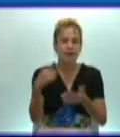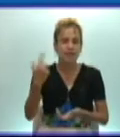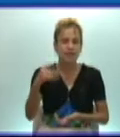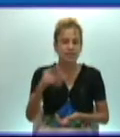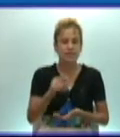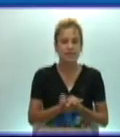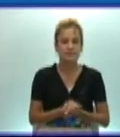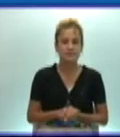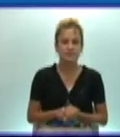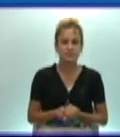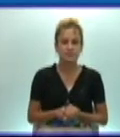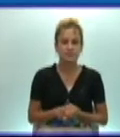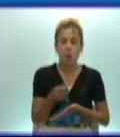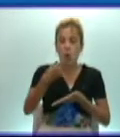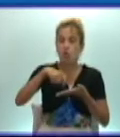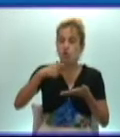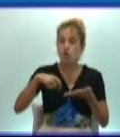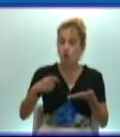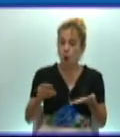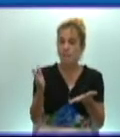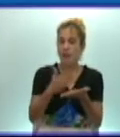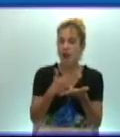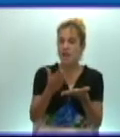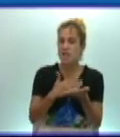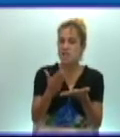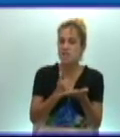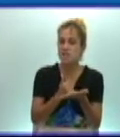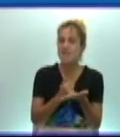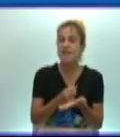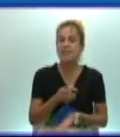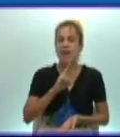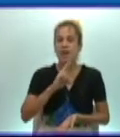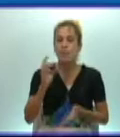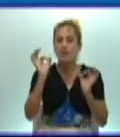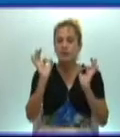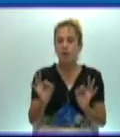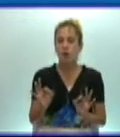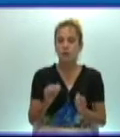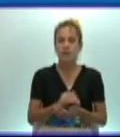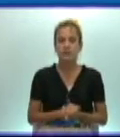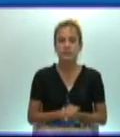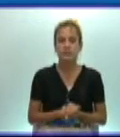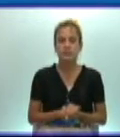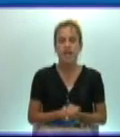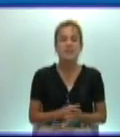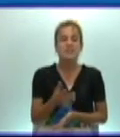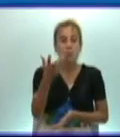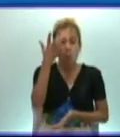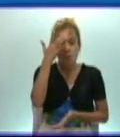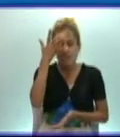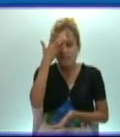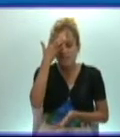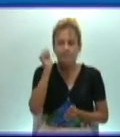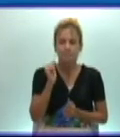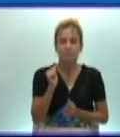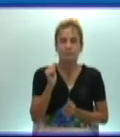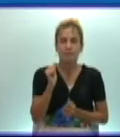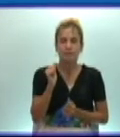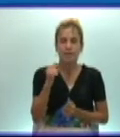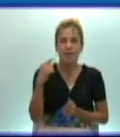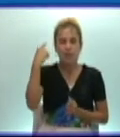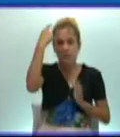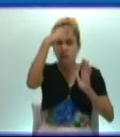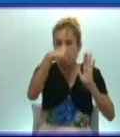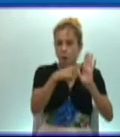actividad. Copia en tu libreta la respuesta correcta. Según el Che, la cualidad más linda de